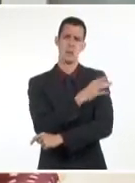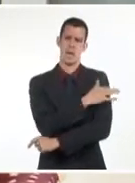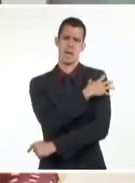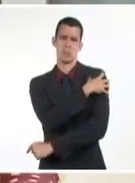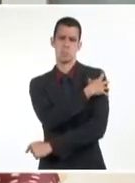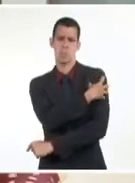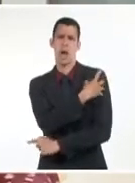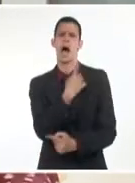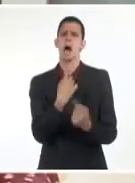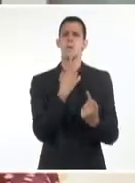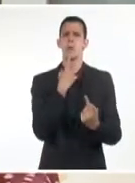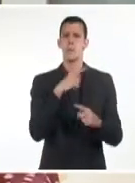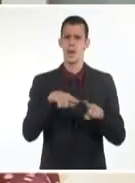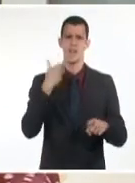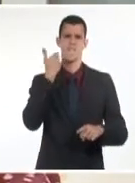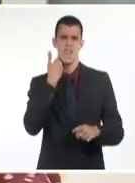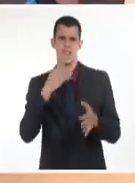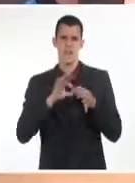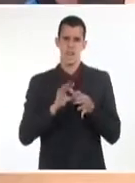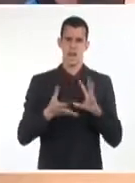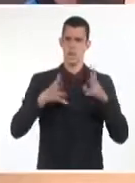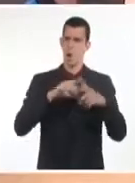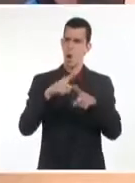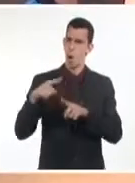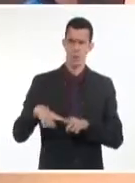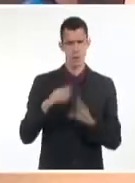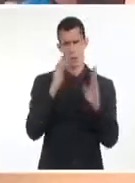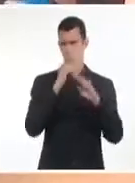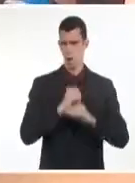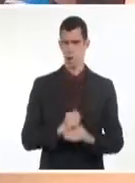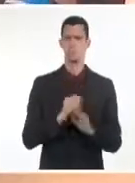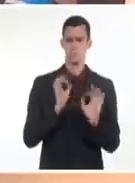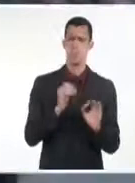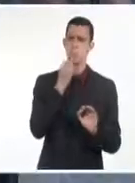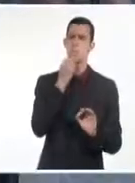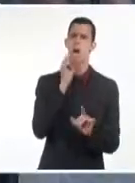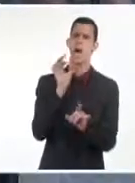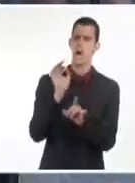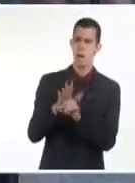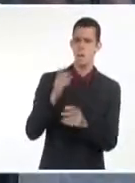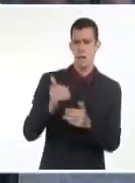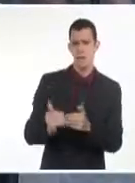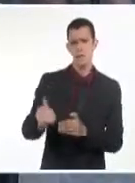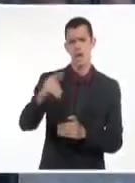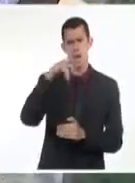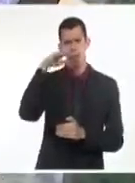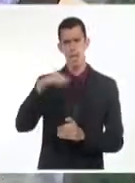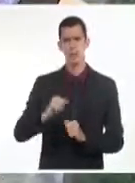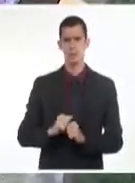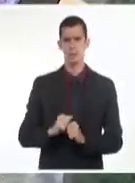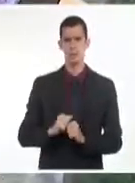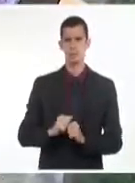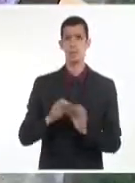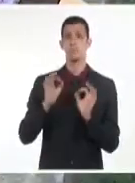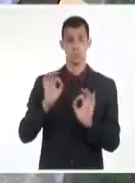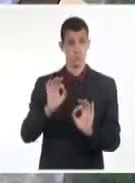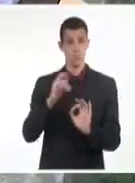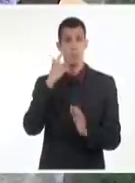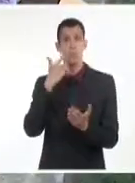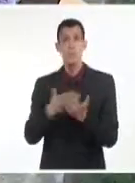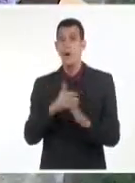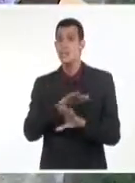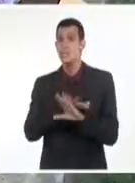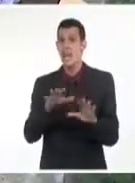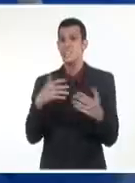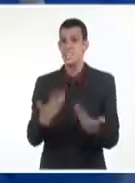muy buenos en relación a la inmunogenicidad. El ensayo clínico fase 1 comenzará el próximo lunes en la capital del país con